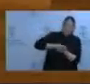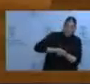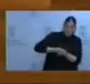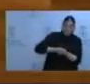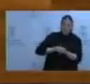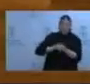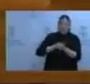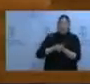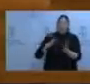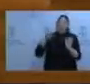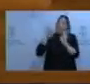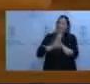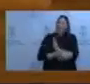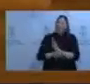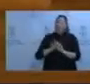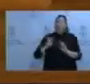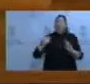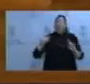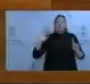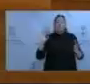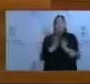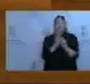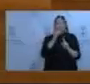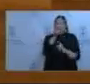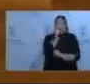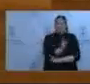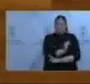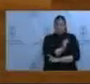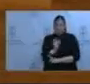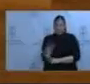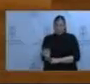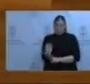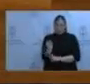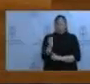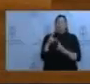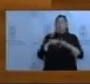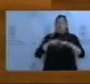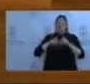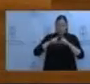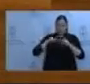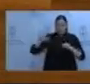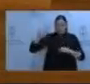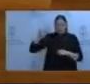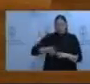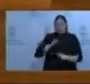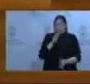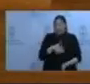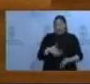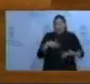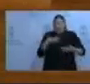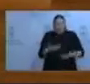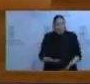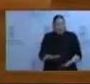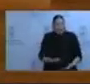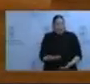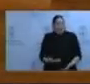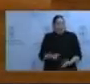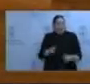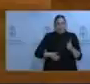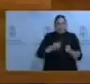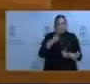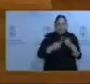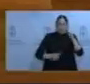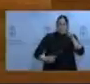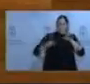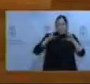repercusión importante en los presupuestos del Principado de Asturias, ¿no? Todavía hoy, si me lo permiten, si cogen los medios de comunicación, pues sale